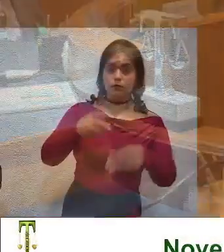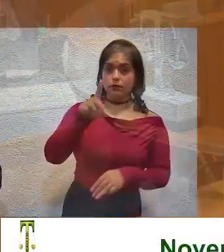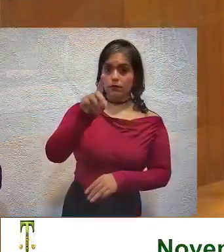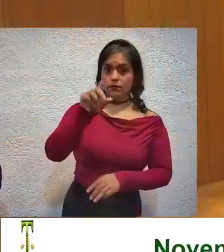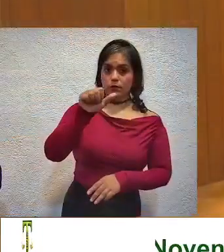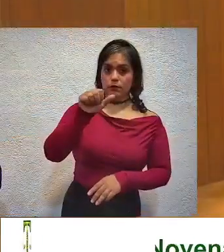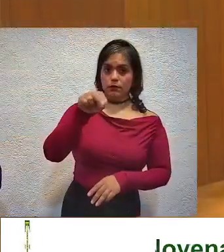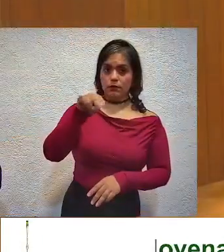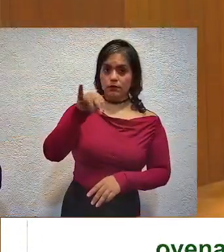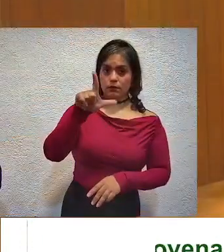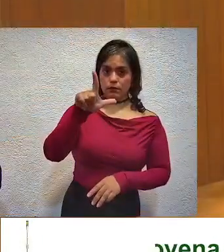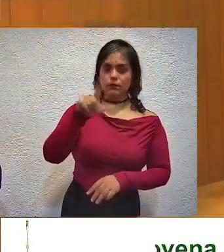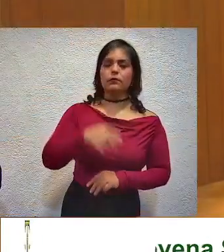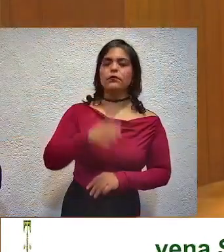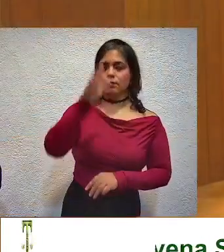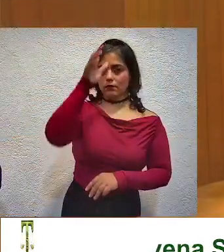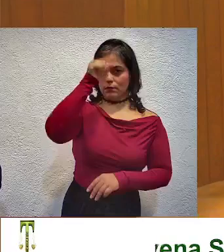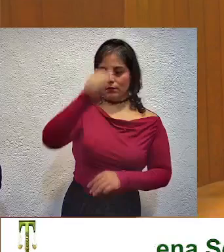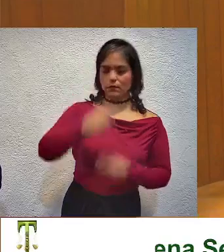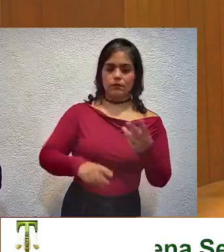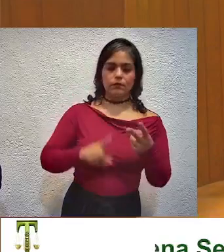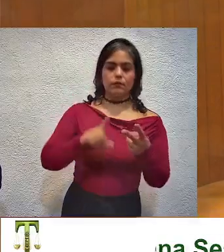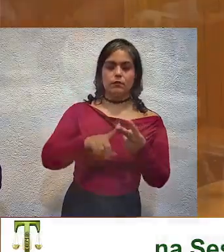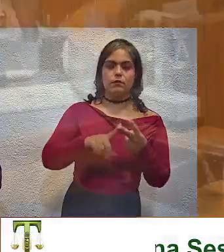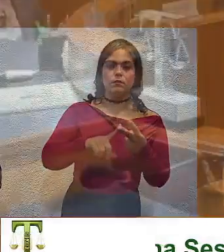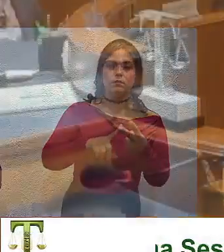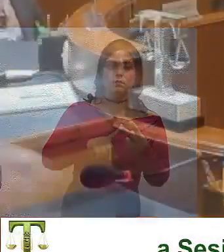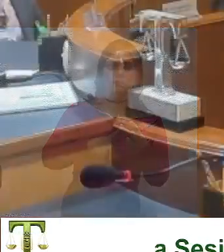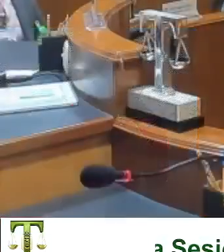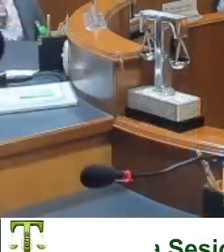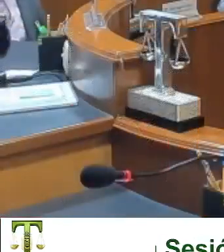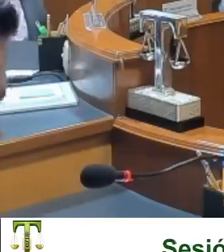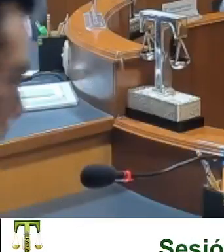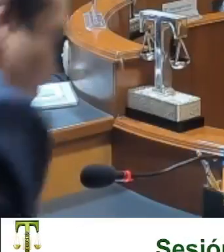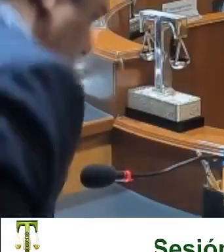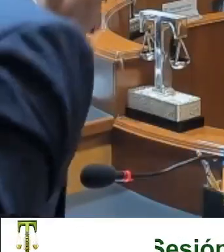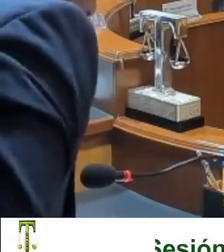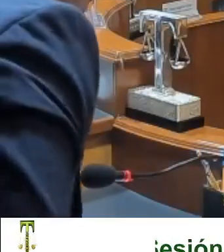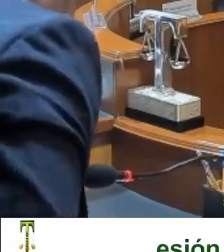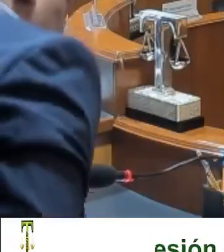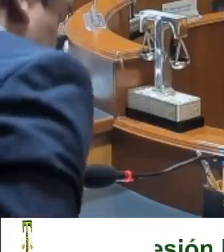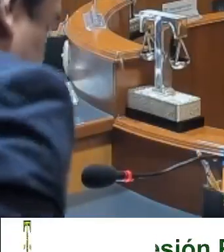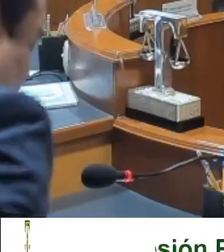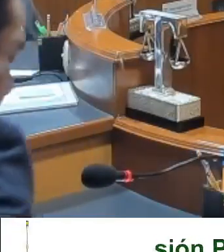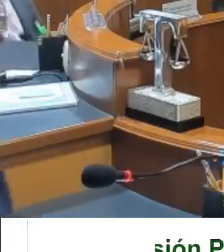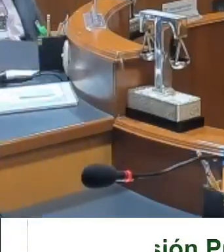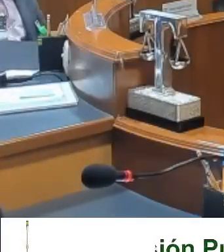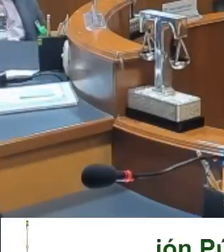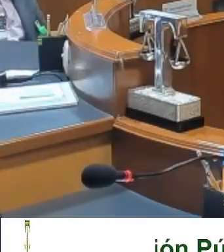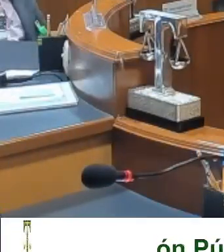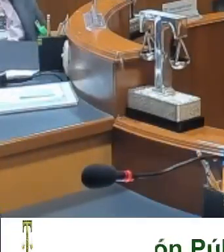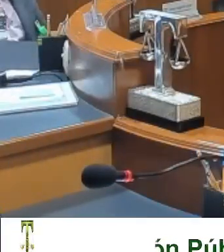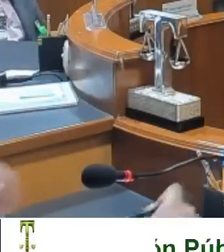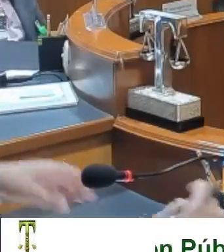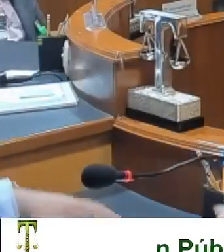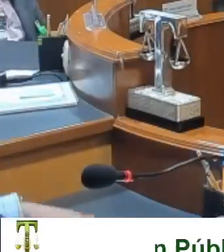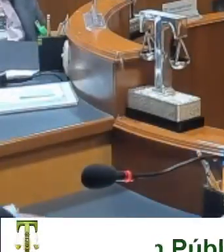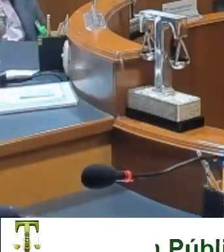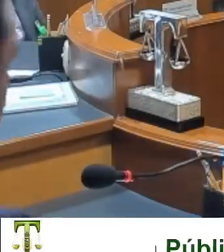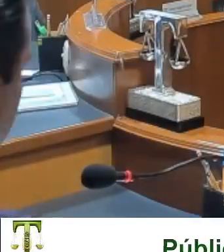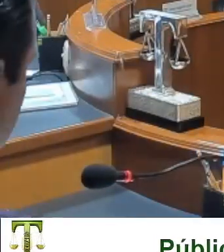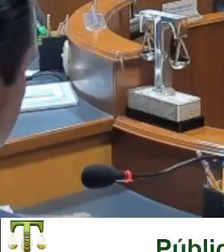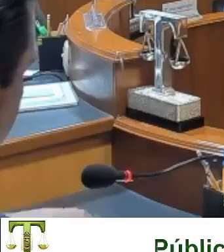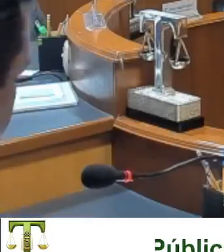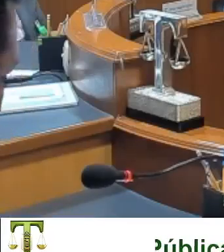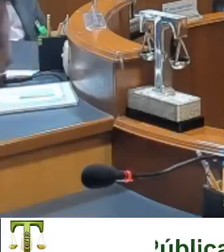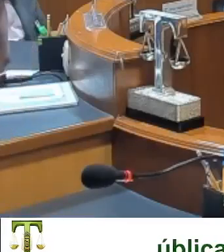Preciado Temiquel. A favor. Magistrado César Salgado Alpizar. A favor. Magistrada Evelyn Rodríguez